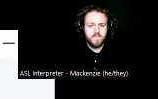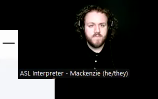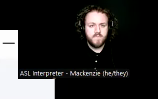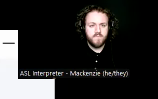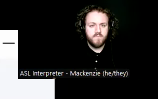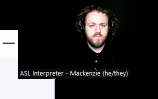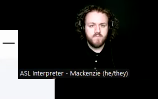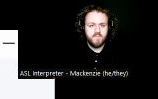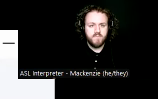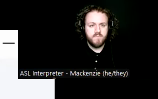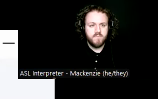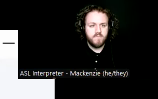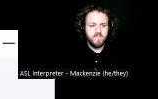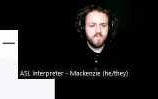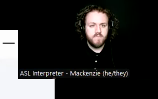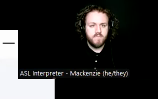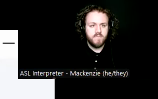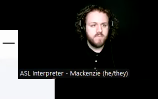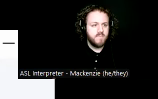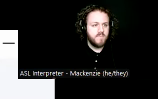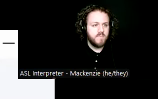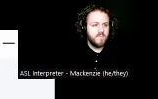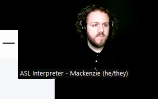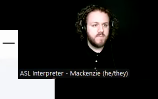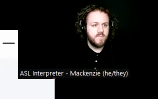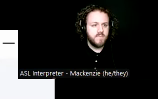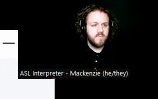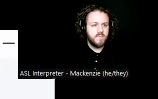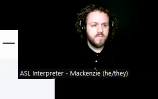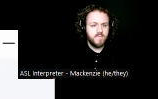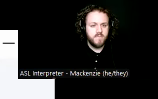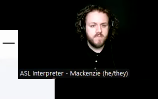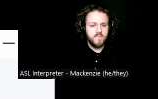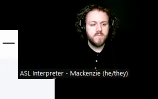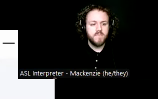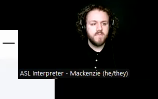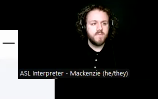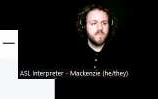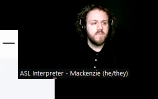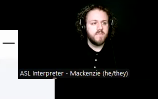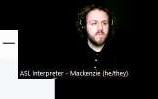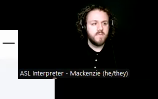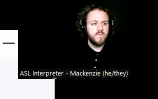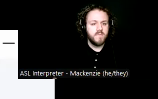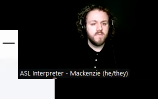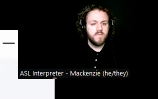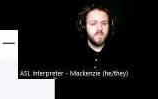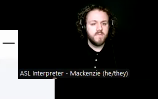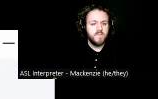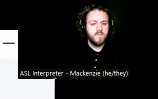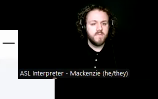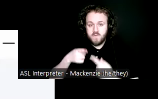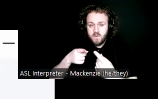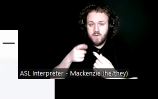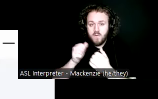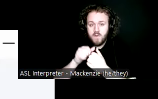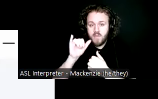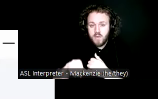dice diapositivas en español, para que puedan ver la presentación en el idioma que prefieran. Si tienen algún problema accediendo a